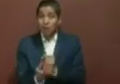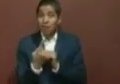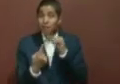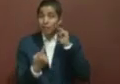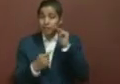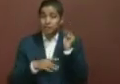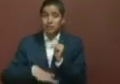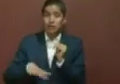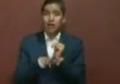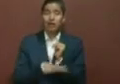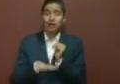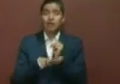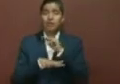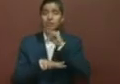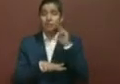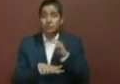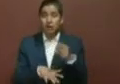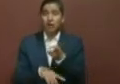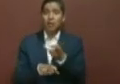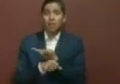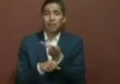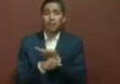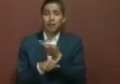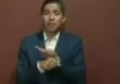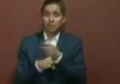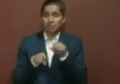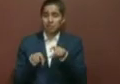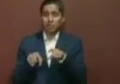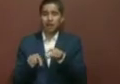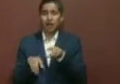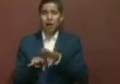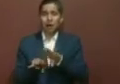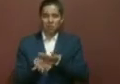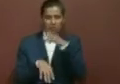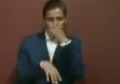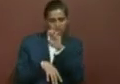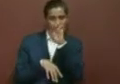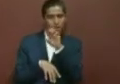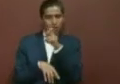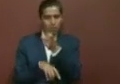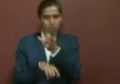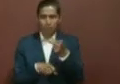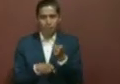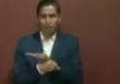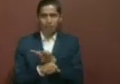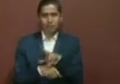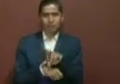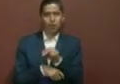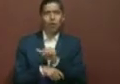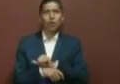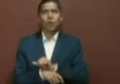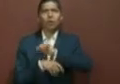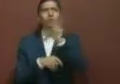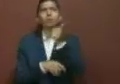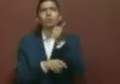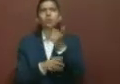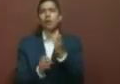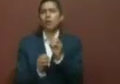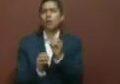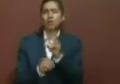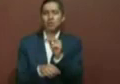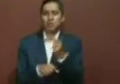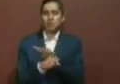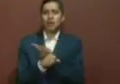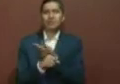Michoacán estén pasando cosas muy extrañas que no suceden en otros o que no suceden en